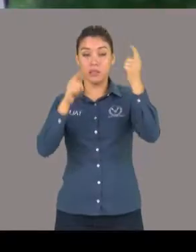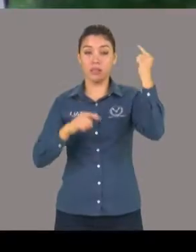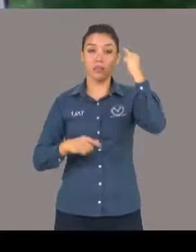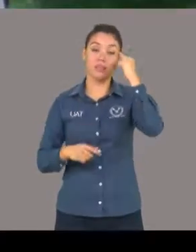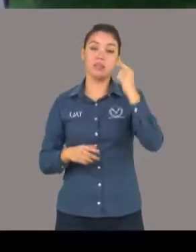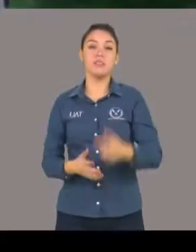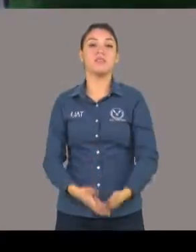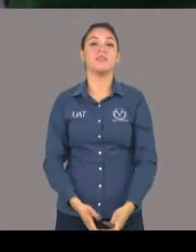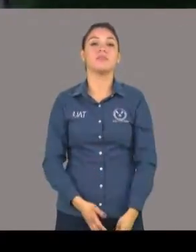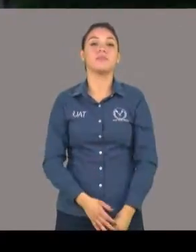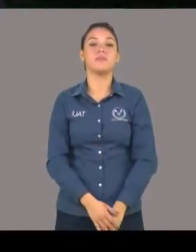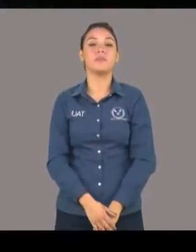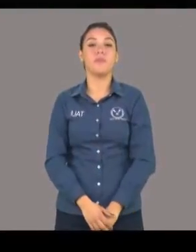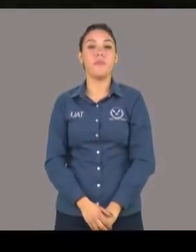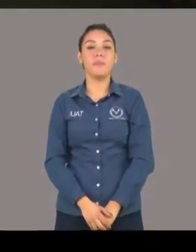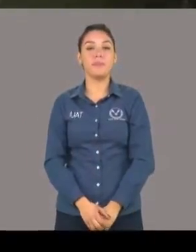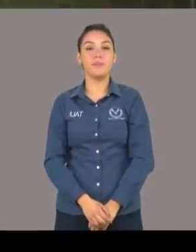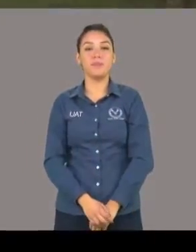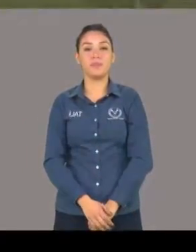de eso.